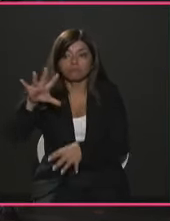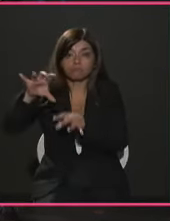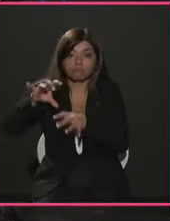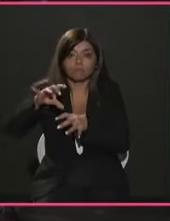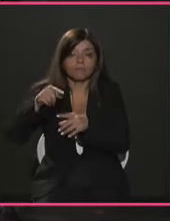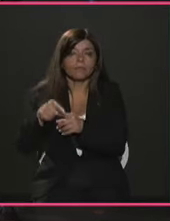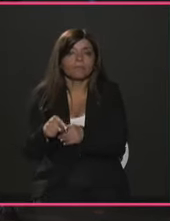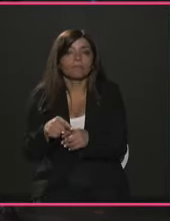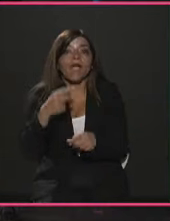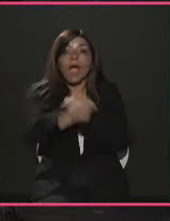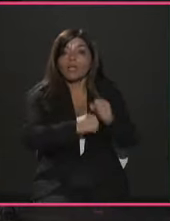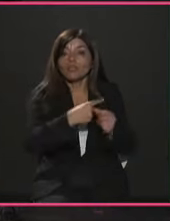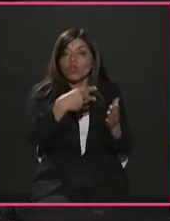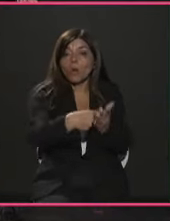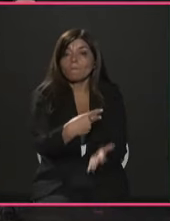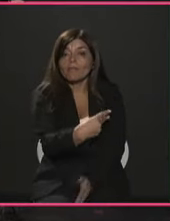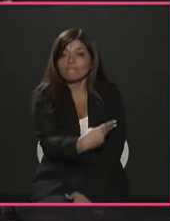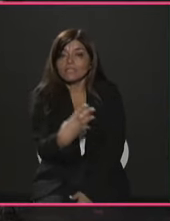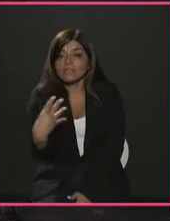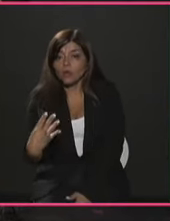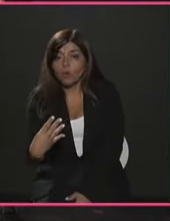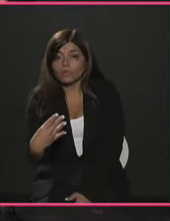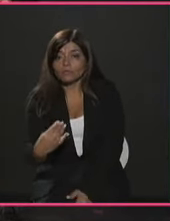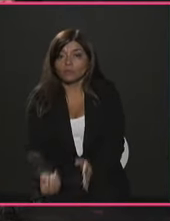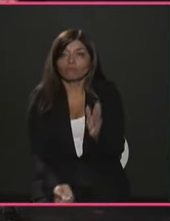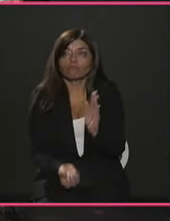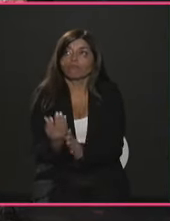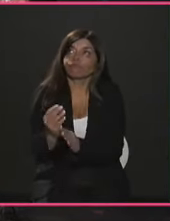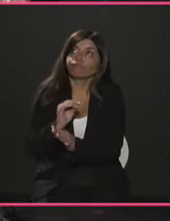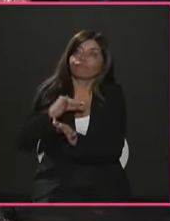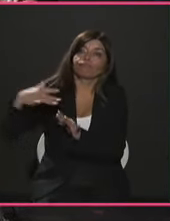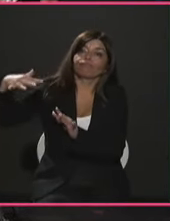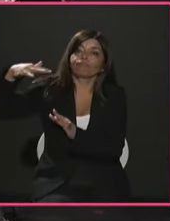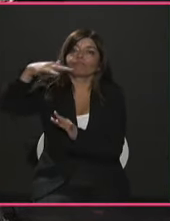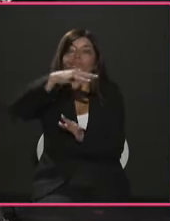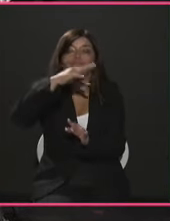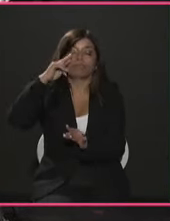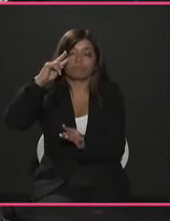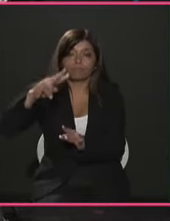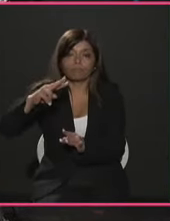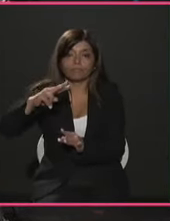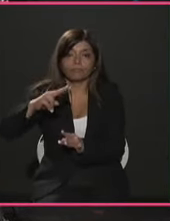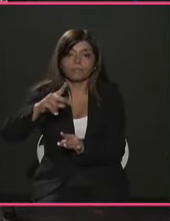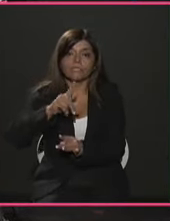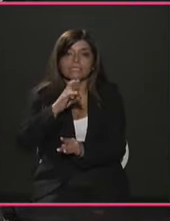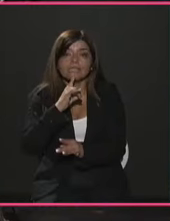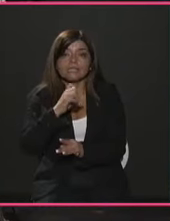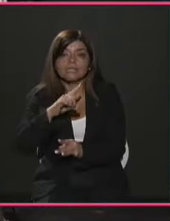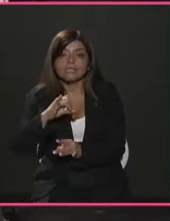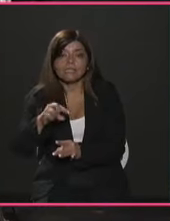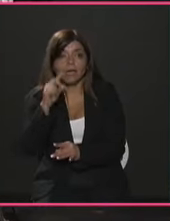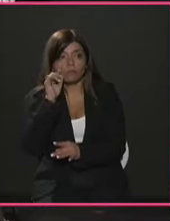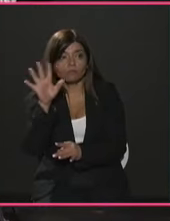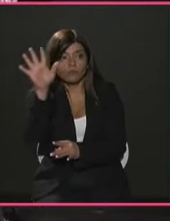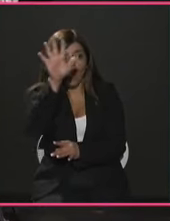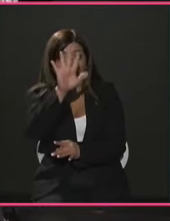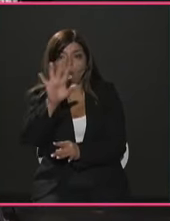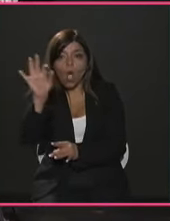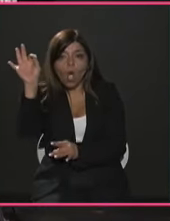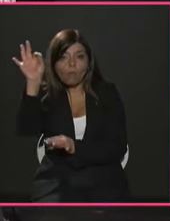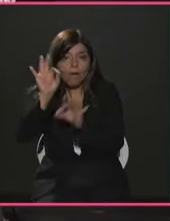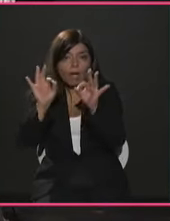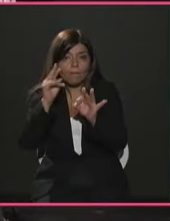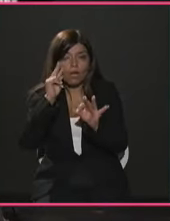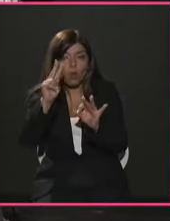2024 vamos a ver el lanzamiento de varios sates satélites que van a aumentar nuestra conciencia sobre esto el mapa de acá nos muestra las